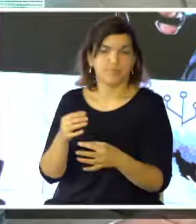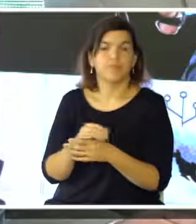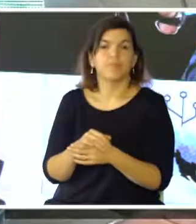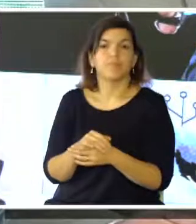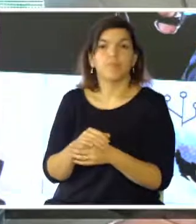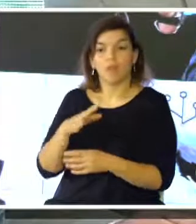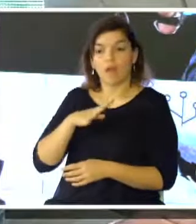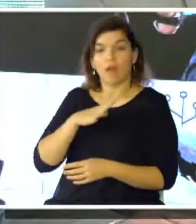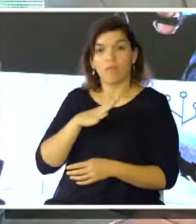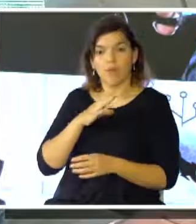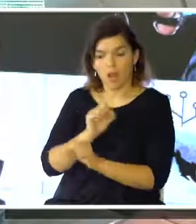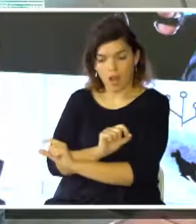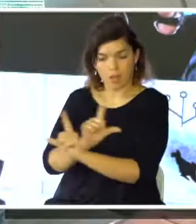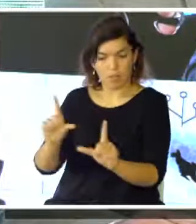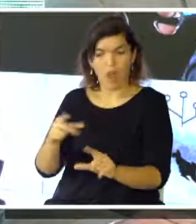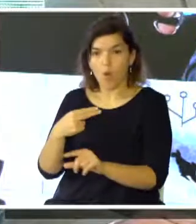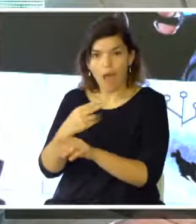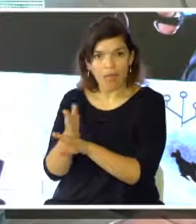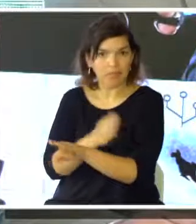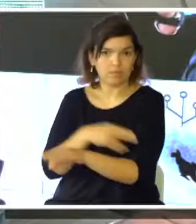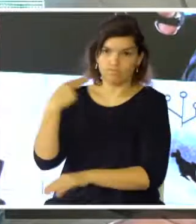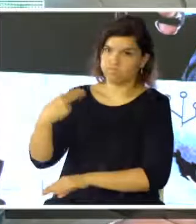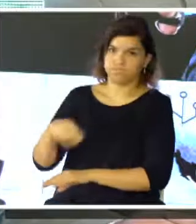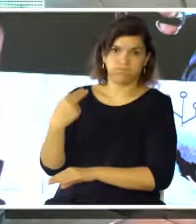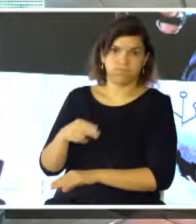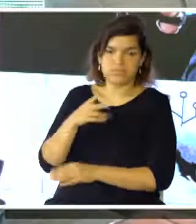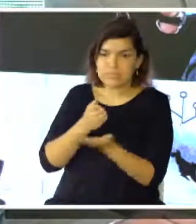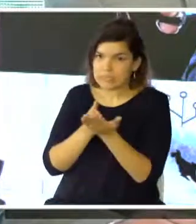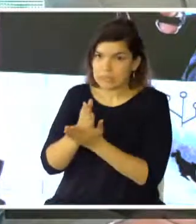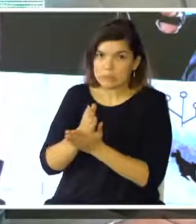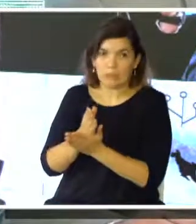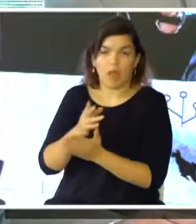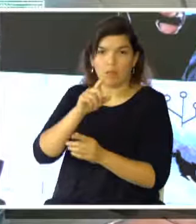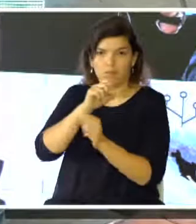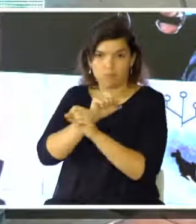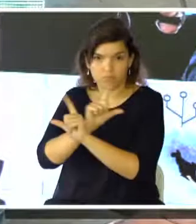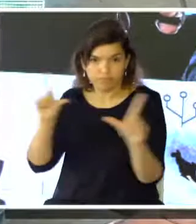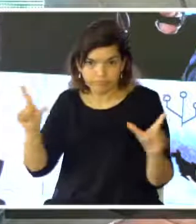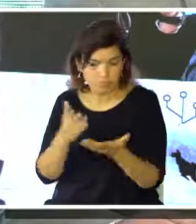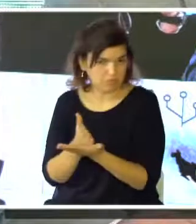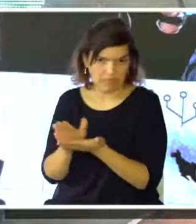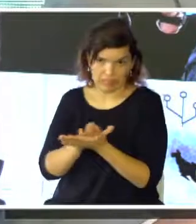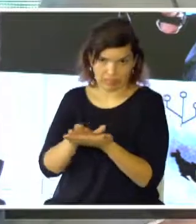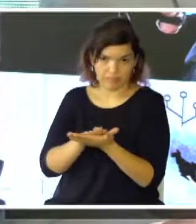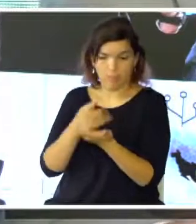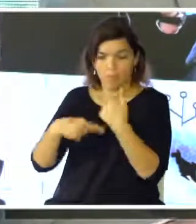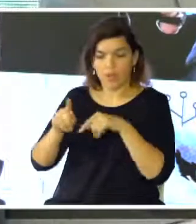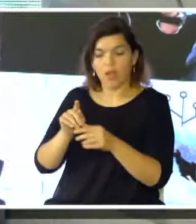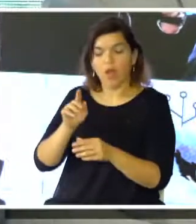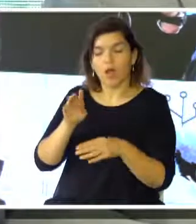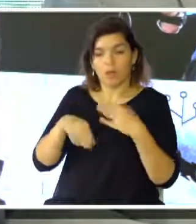tuvimos que limpiarlos todos nunca se habían limpiado y entre las grandes obras que se hicieron y la limpieza